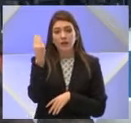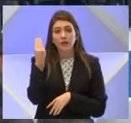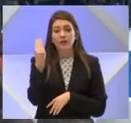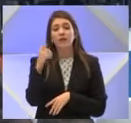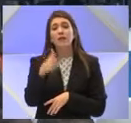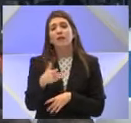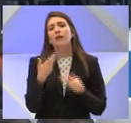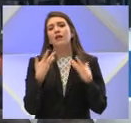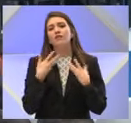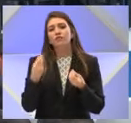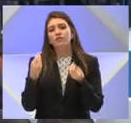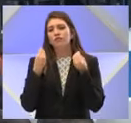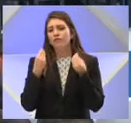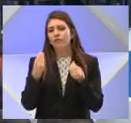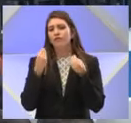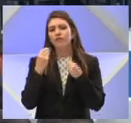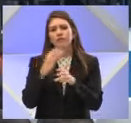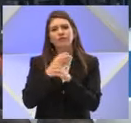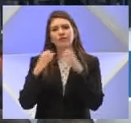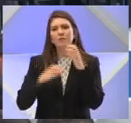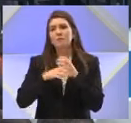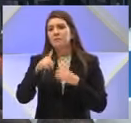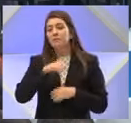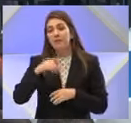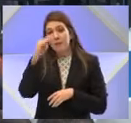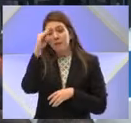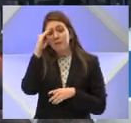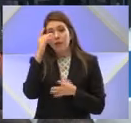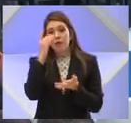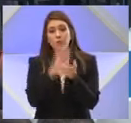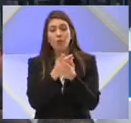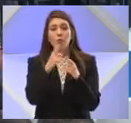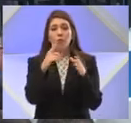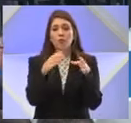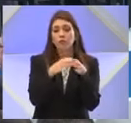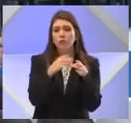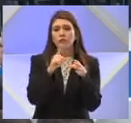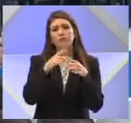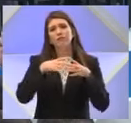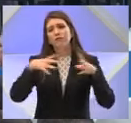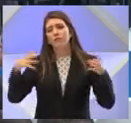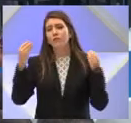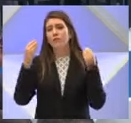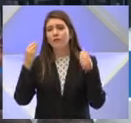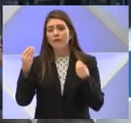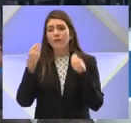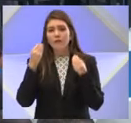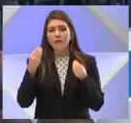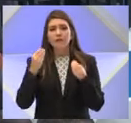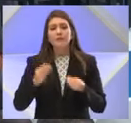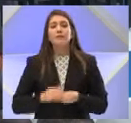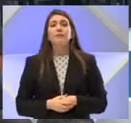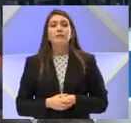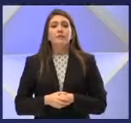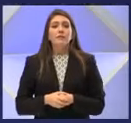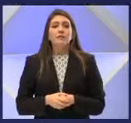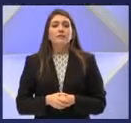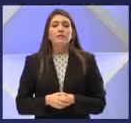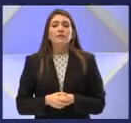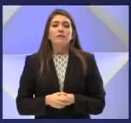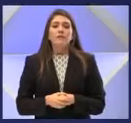enorme inimaginable simplemente en interner de las cosas estamos